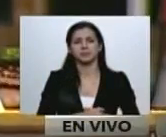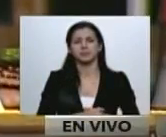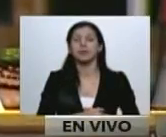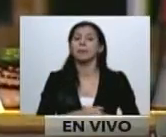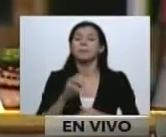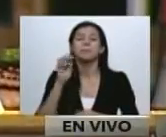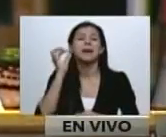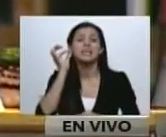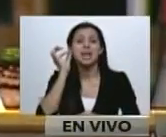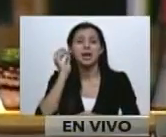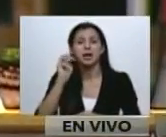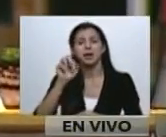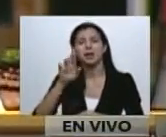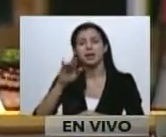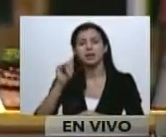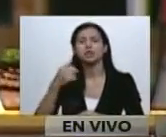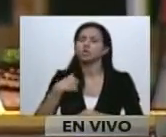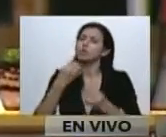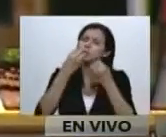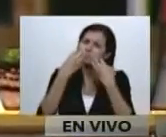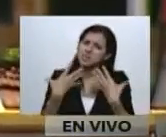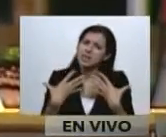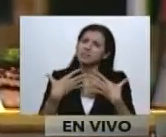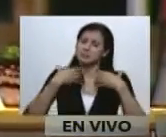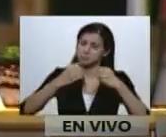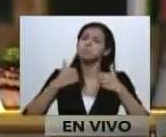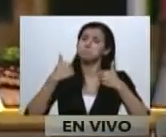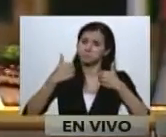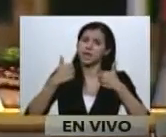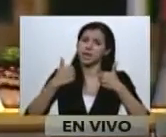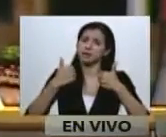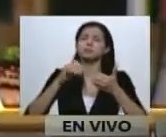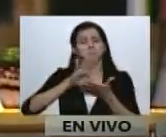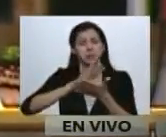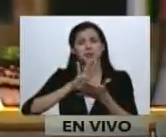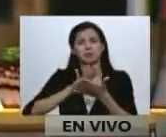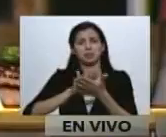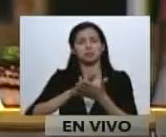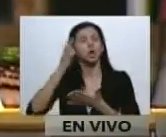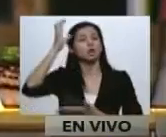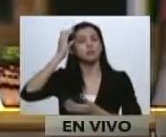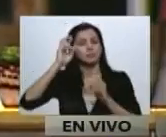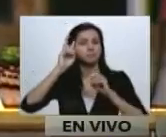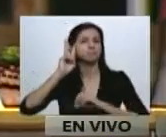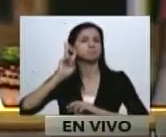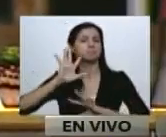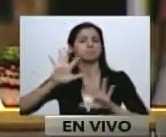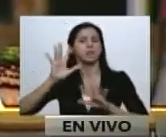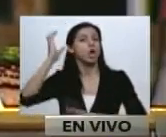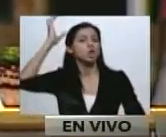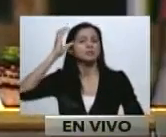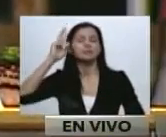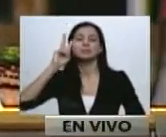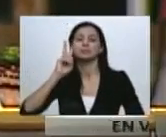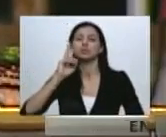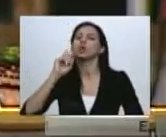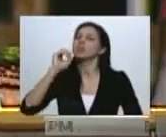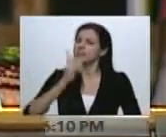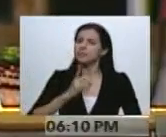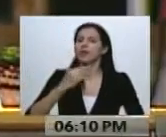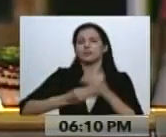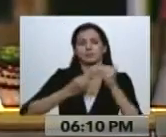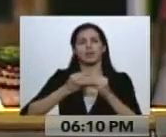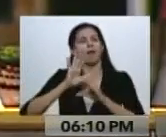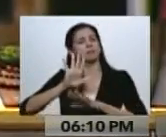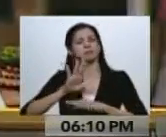María, yo estoy bien de salud y sobre todo tranquilo de conciencia. Hice lo que tenía que hacer